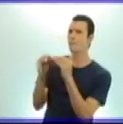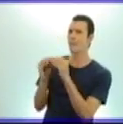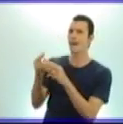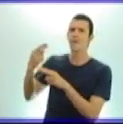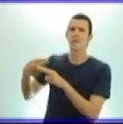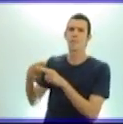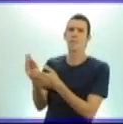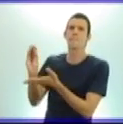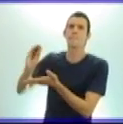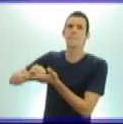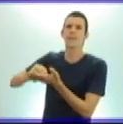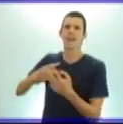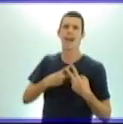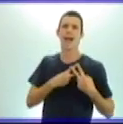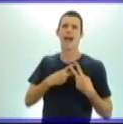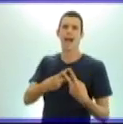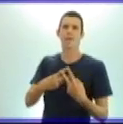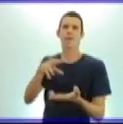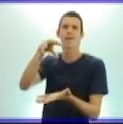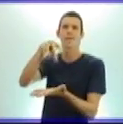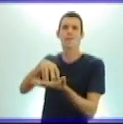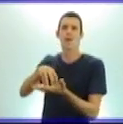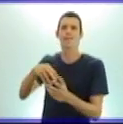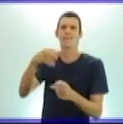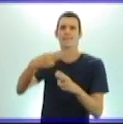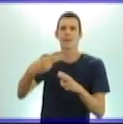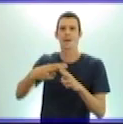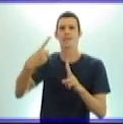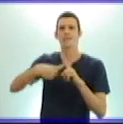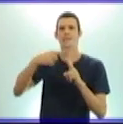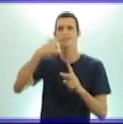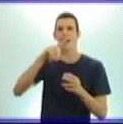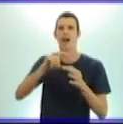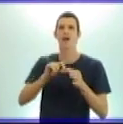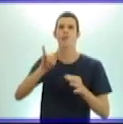Ahora pueden copiar. ¿Por qué el pueblo